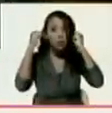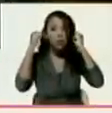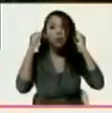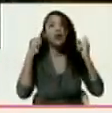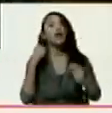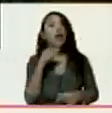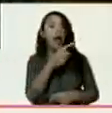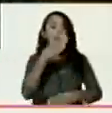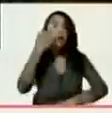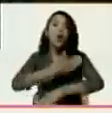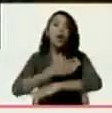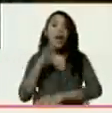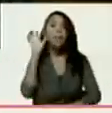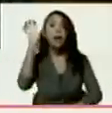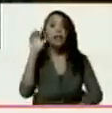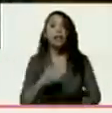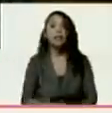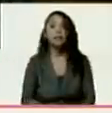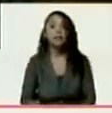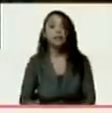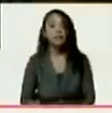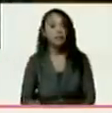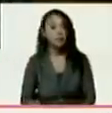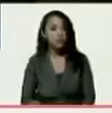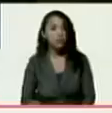en el bloque de la patria. Con respecto